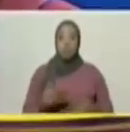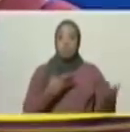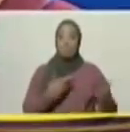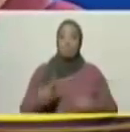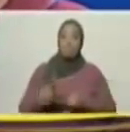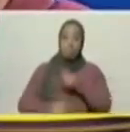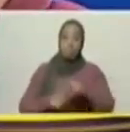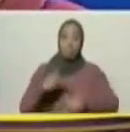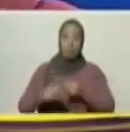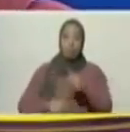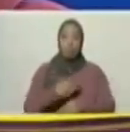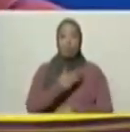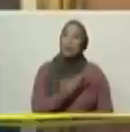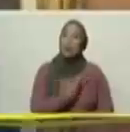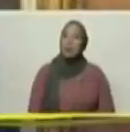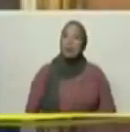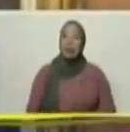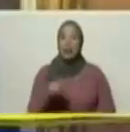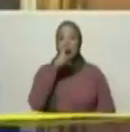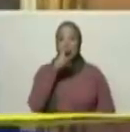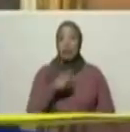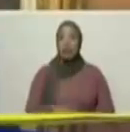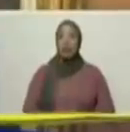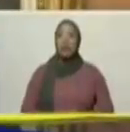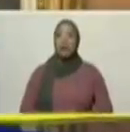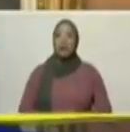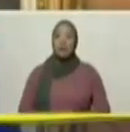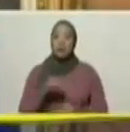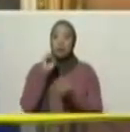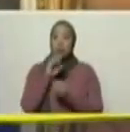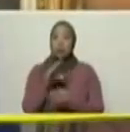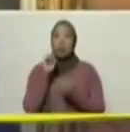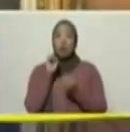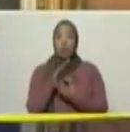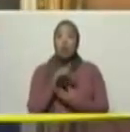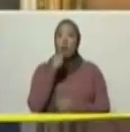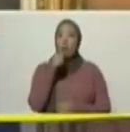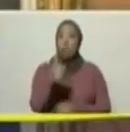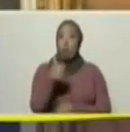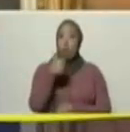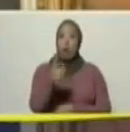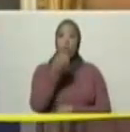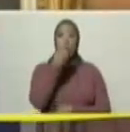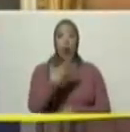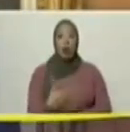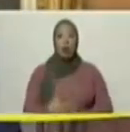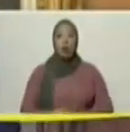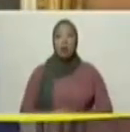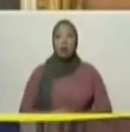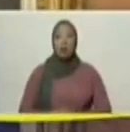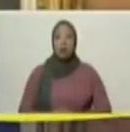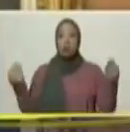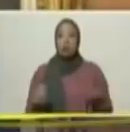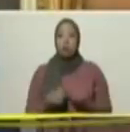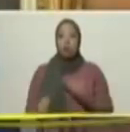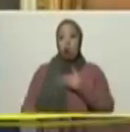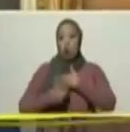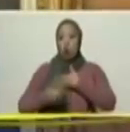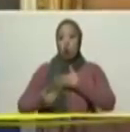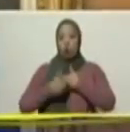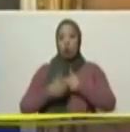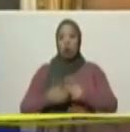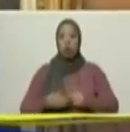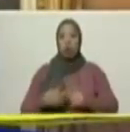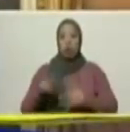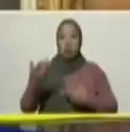Chile, donde el presidente Gabriel Boric fue invitado al inicio del año académico. Estamos esperando, de hecho, que haga uso de